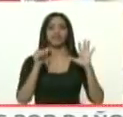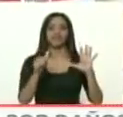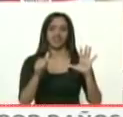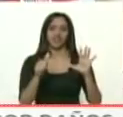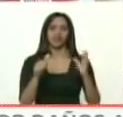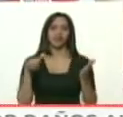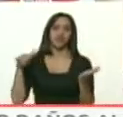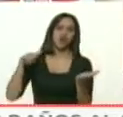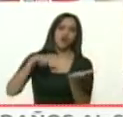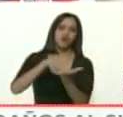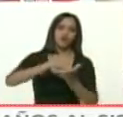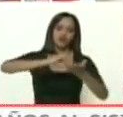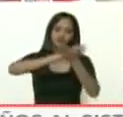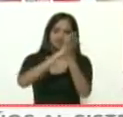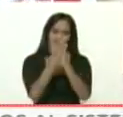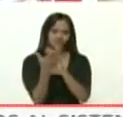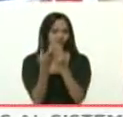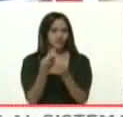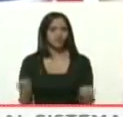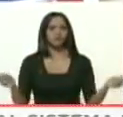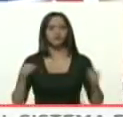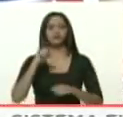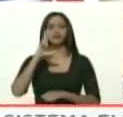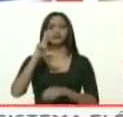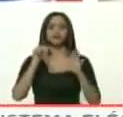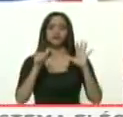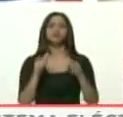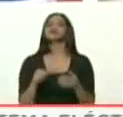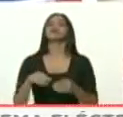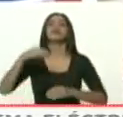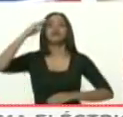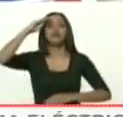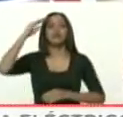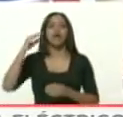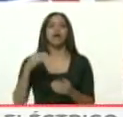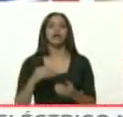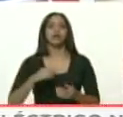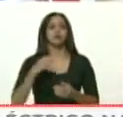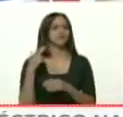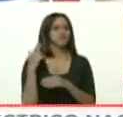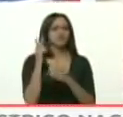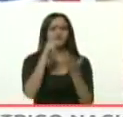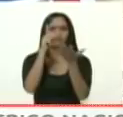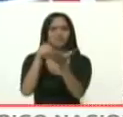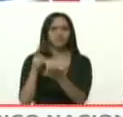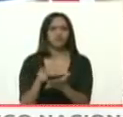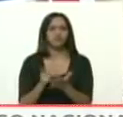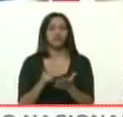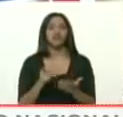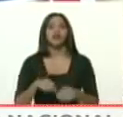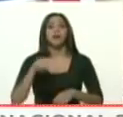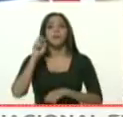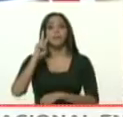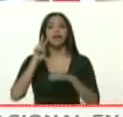destruidas, 36 operaciones militares con la Fuerza Armada Nacional Bolivariana, 29,